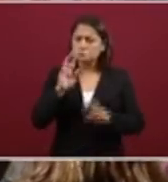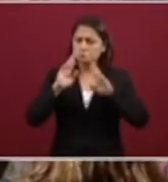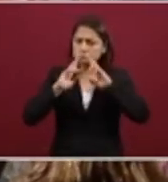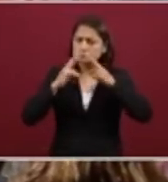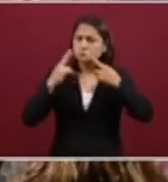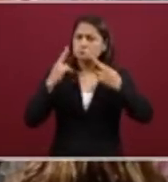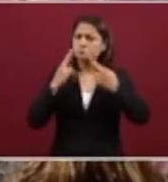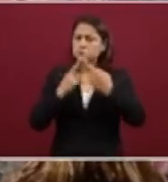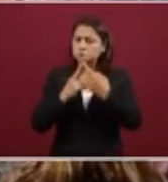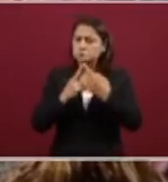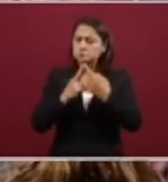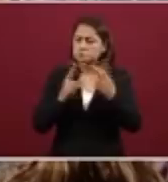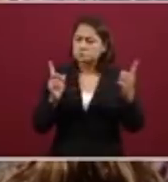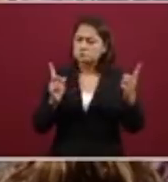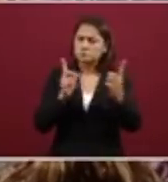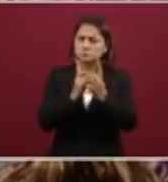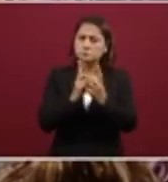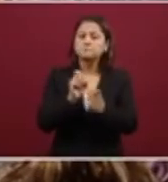más adelante.